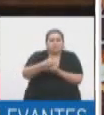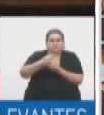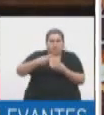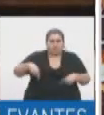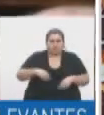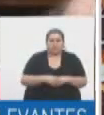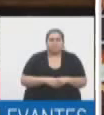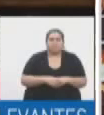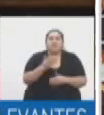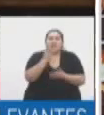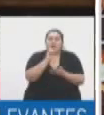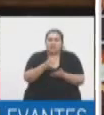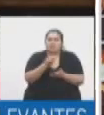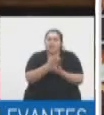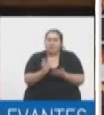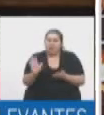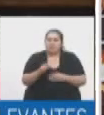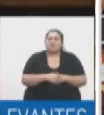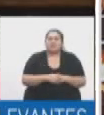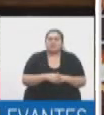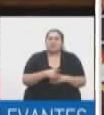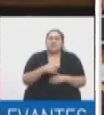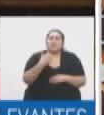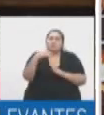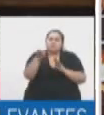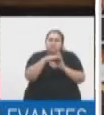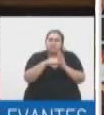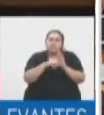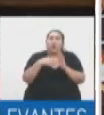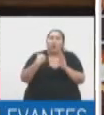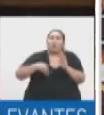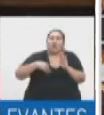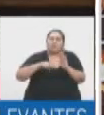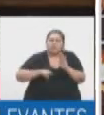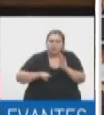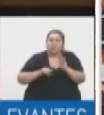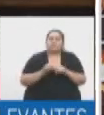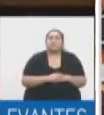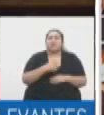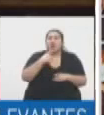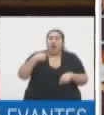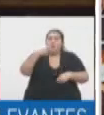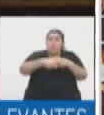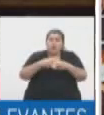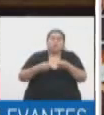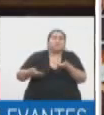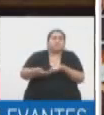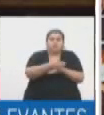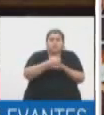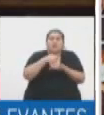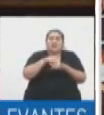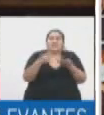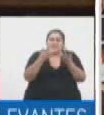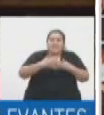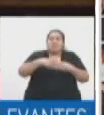empresas que ahora no formaron parte de la lista de empresas a privatizar pero que el gobierno seguirá insistiendo